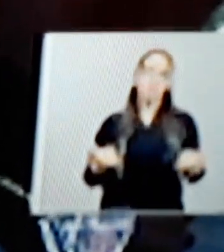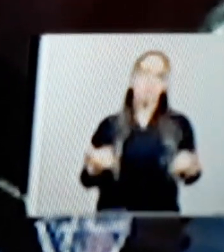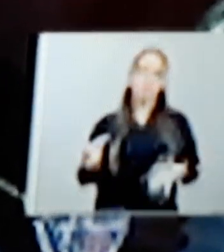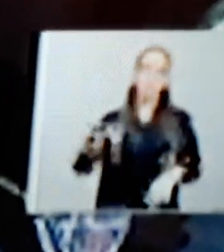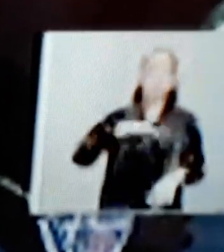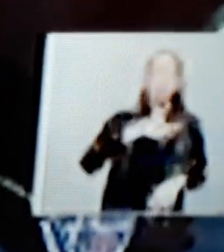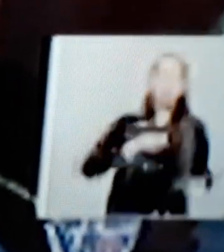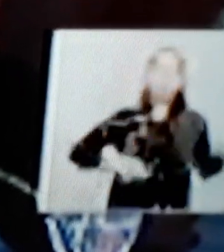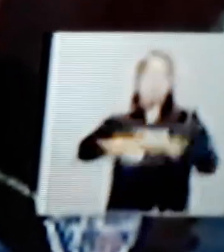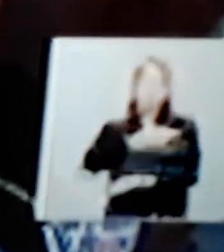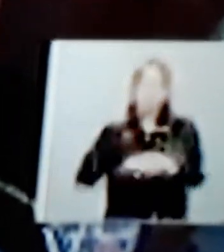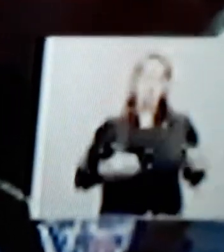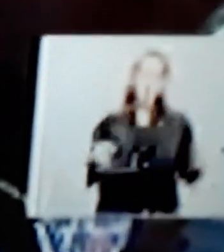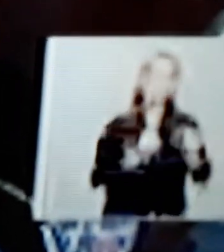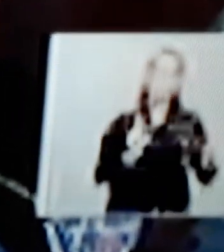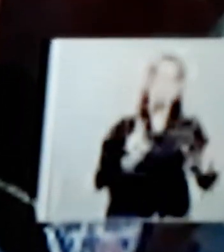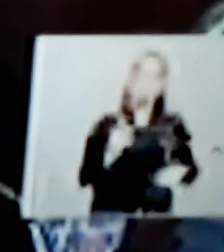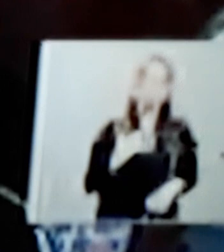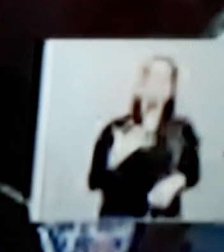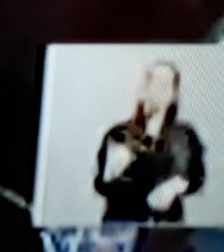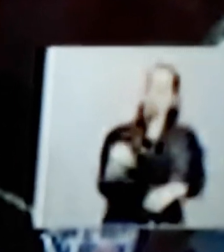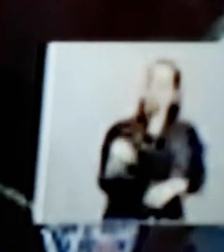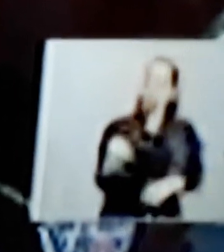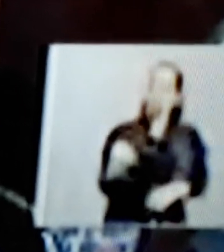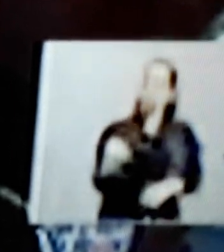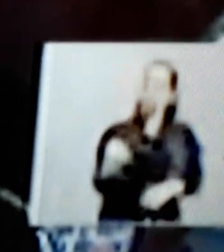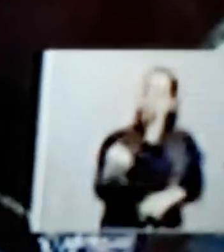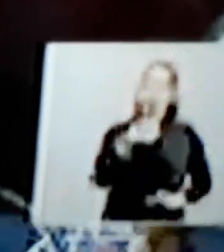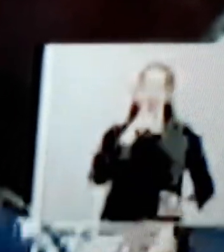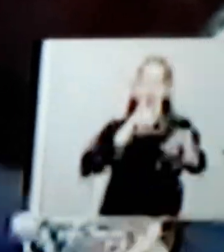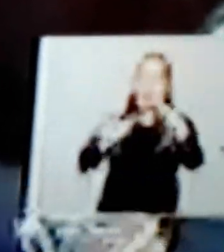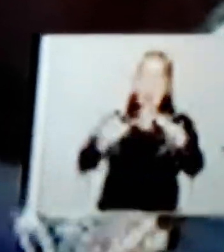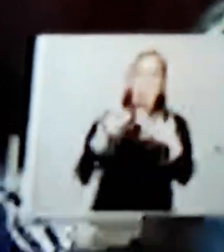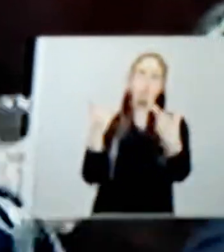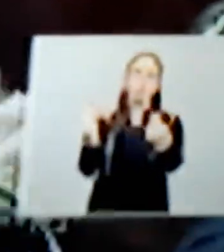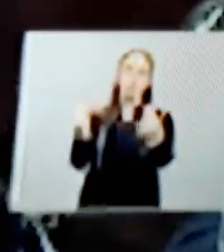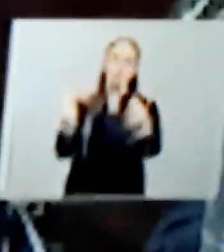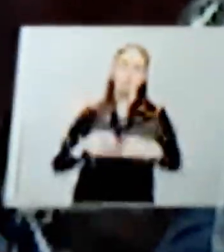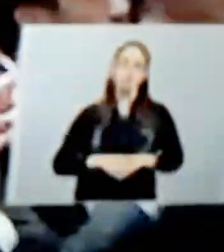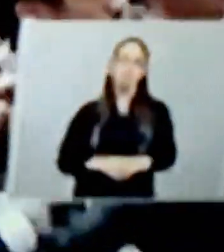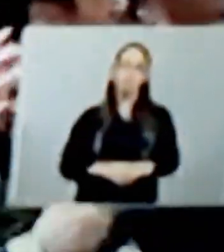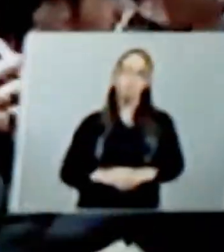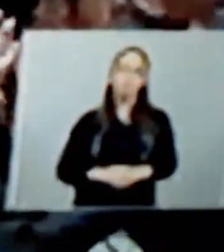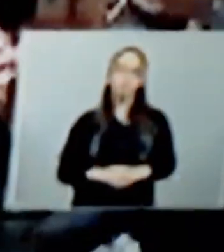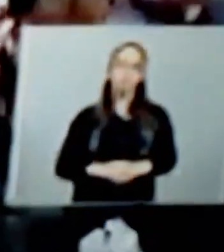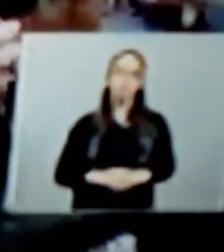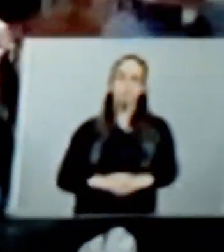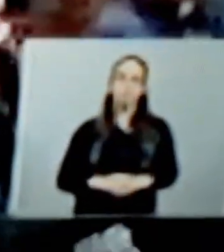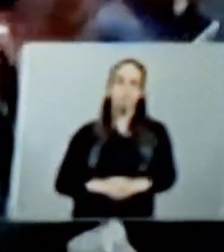un mercado. Y la patria no se vende.